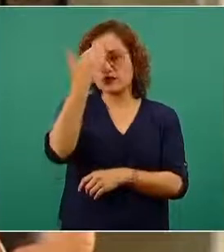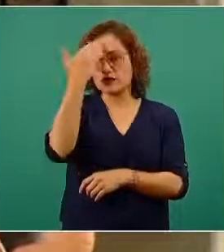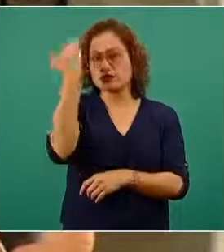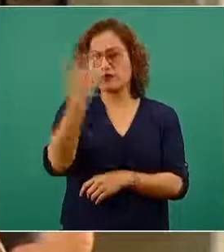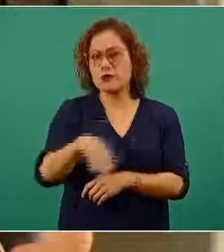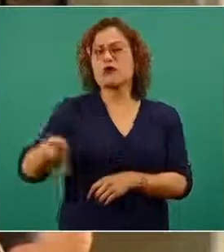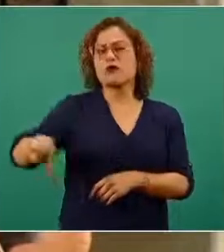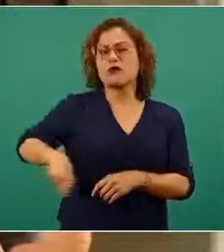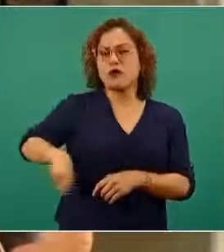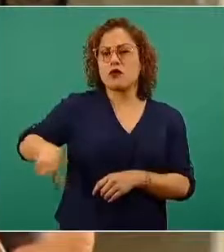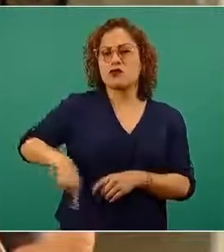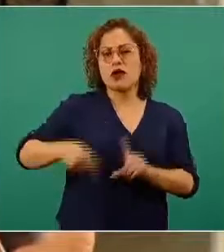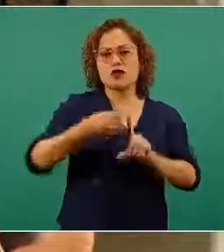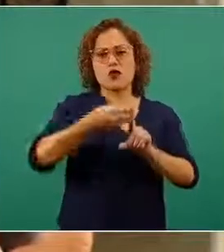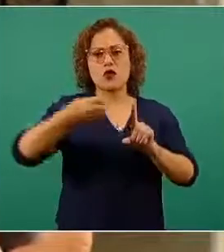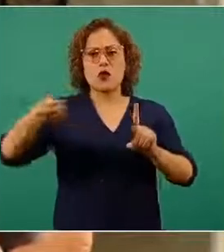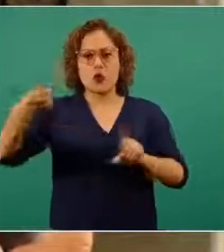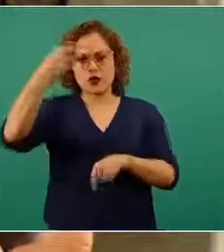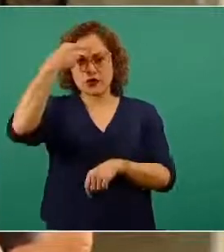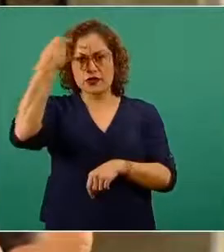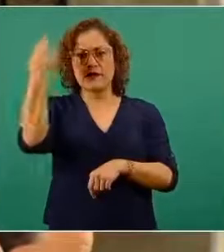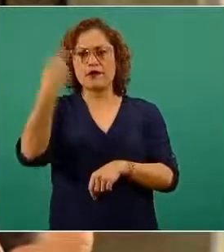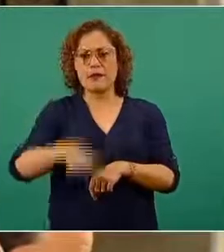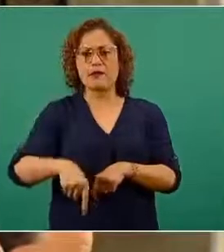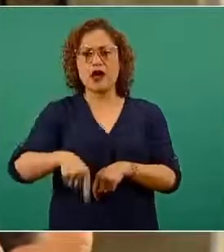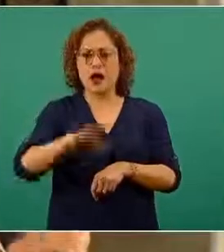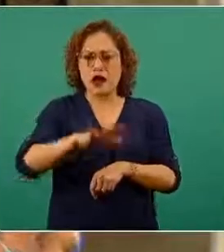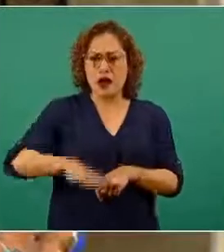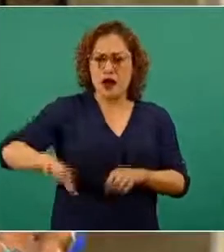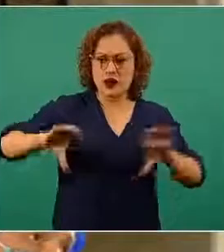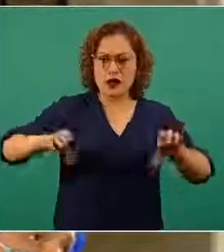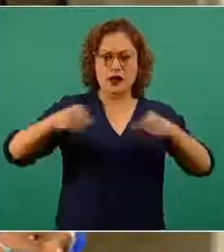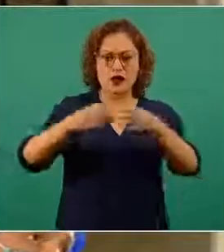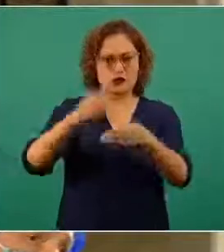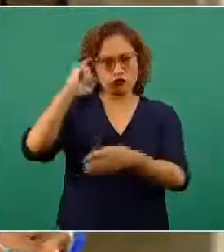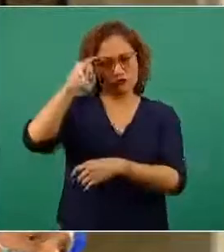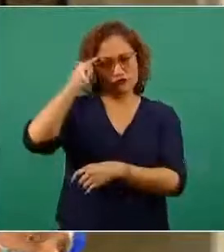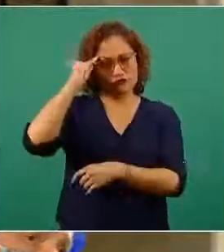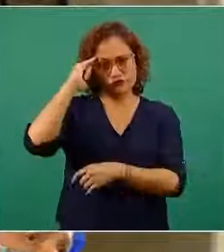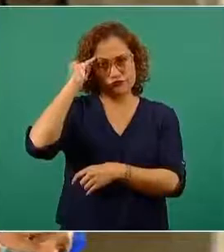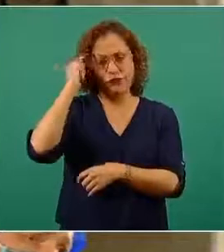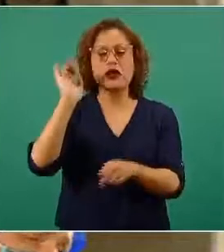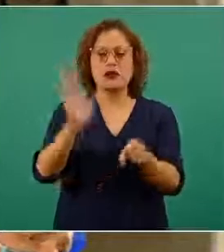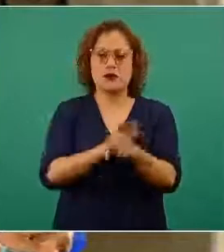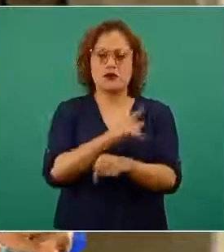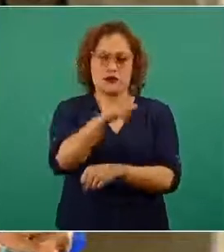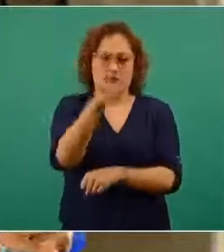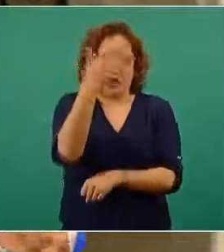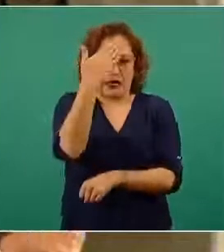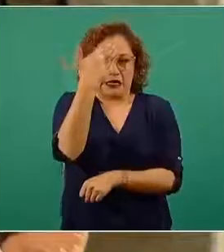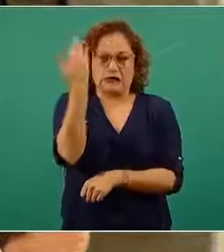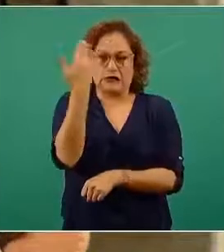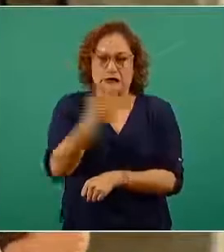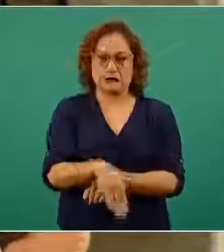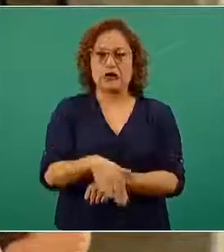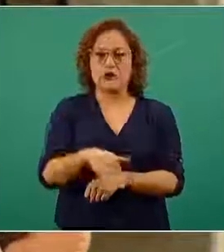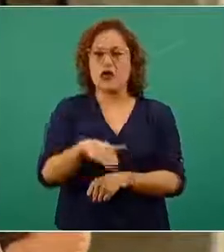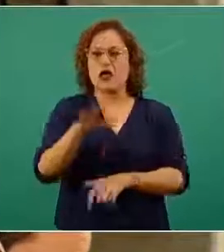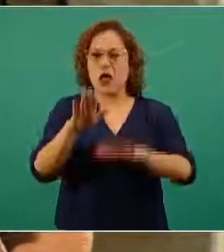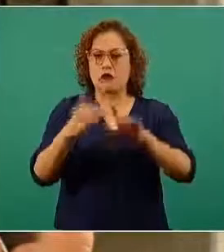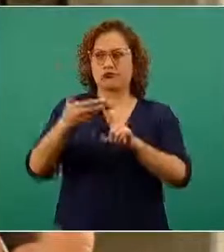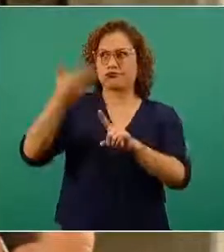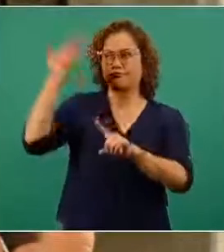federal para la aplicación de la vacuna contra el COVID con estos grupos, porque, como todos sabemos, siempre han sido los más